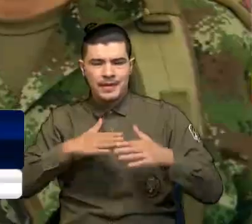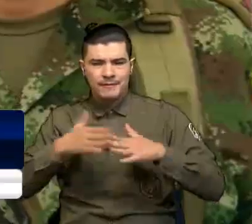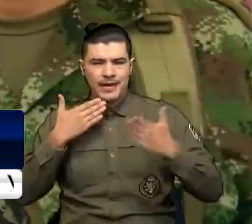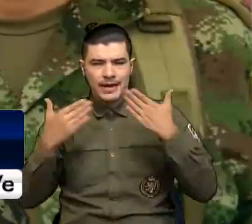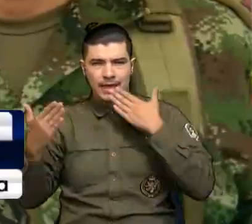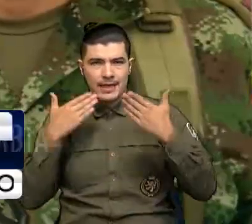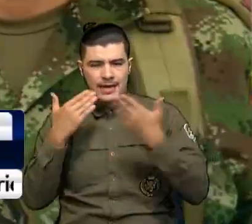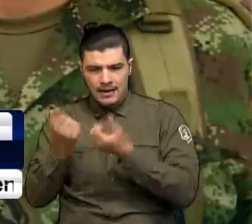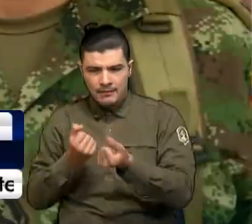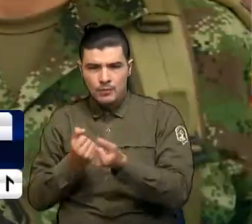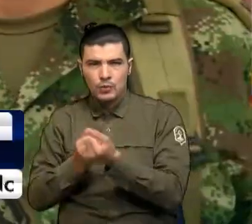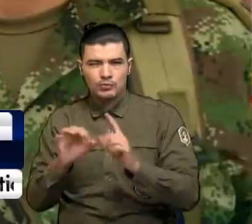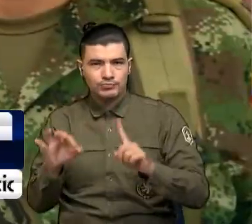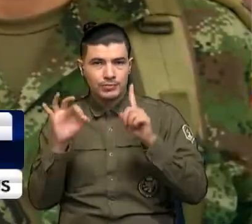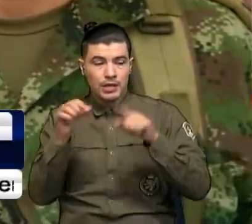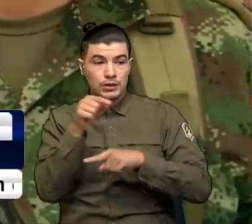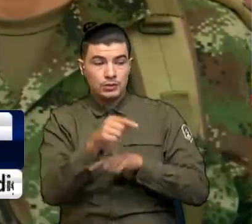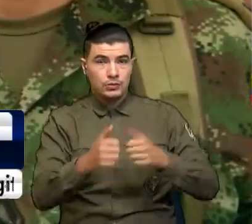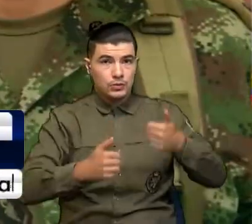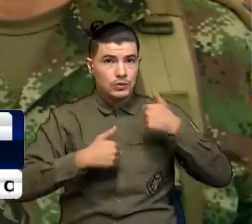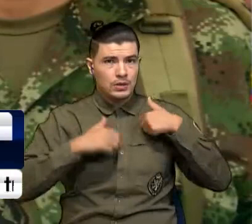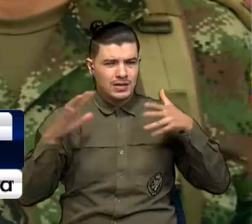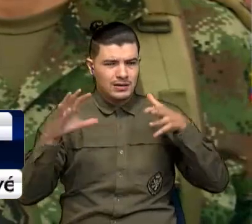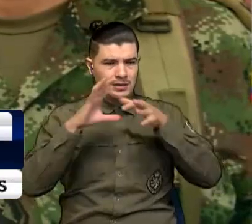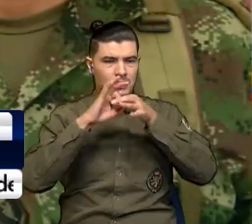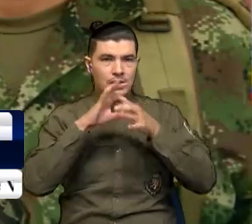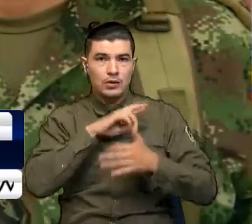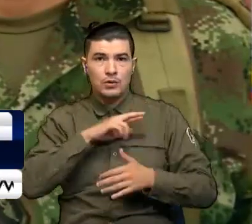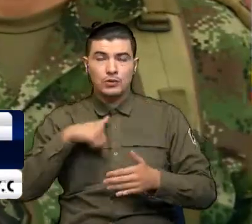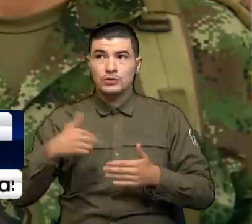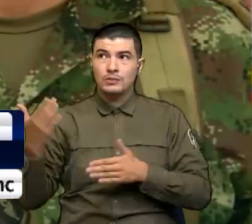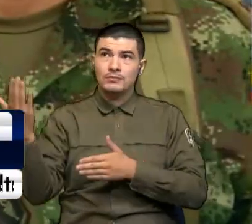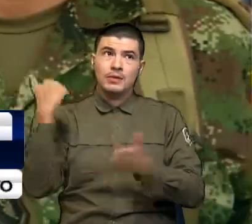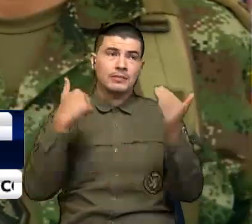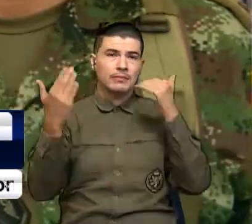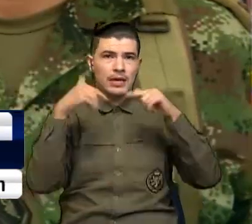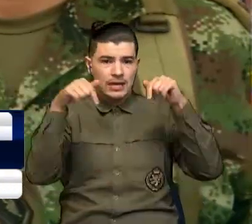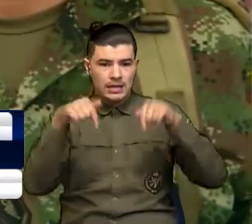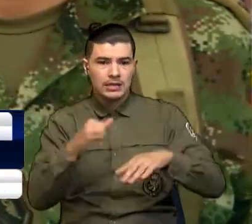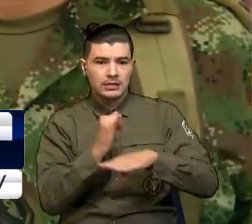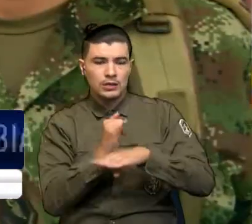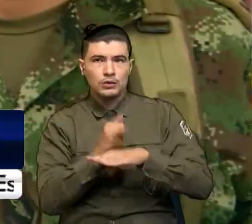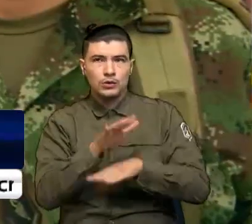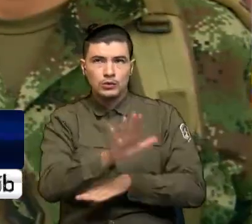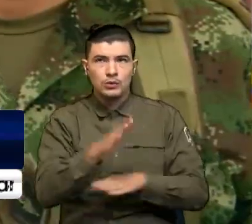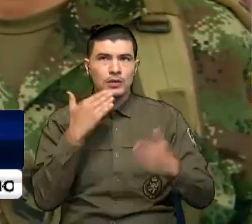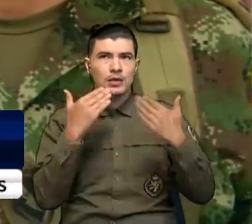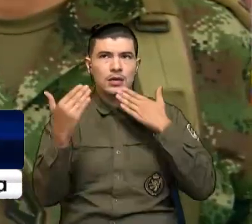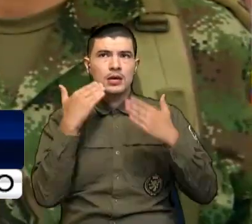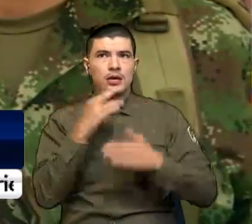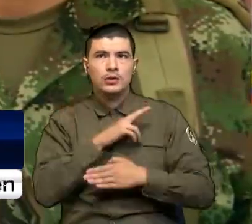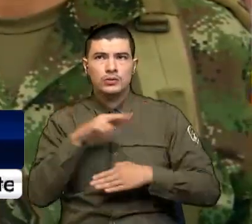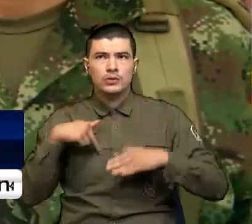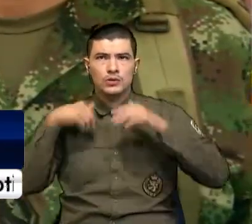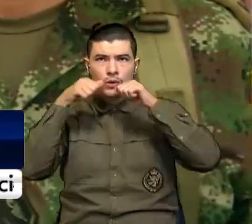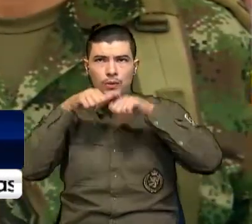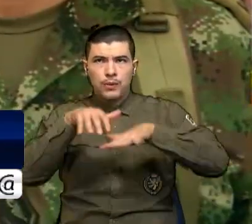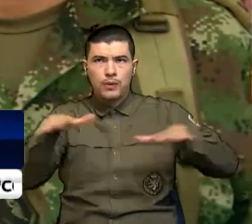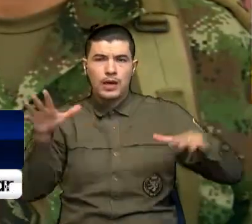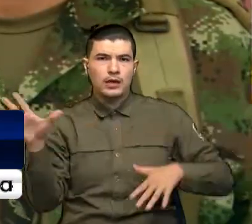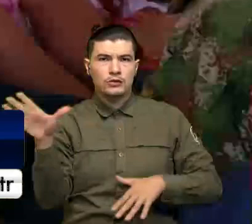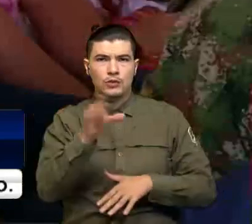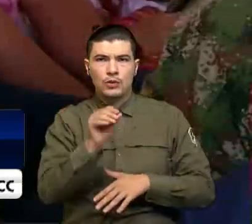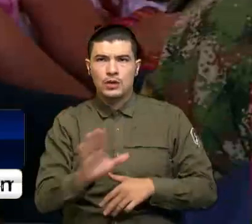articulador ante las demás instituciones traemos las instituciones a las veredas y esto es para replicar en todo el departamento